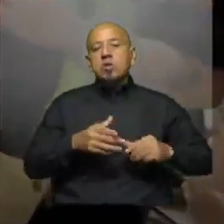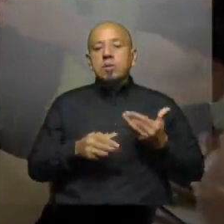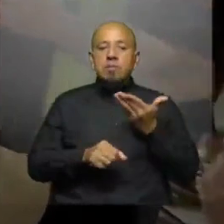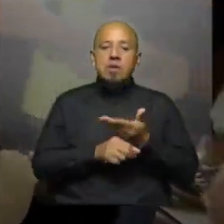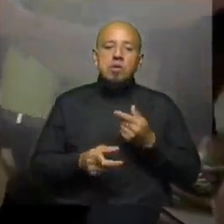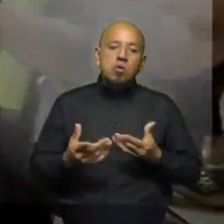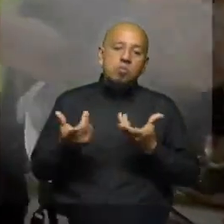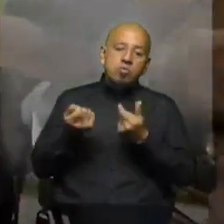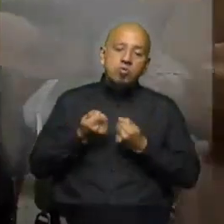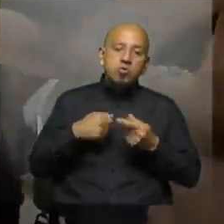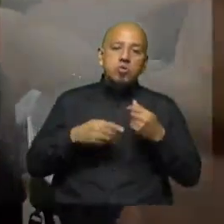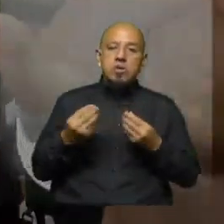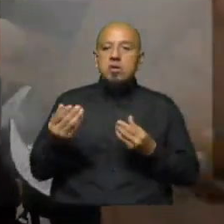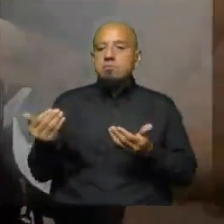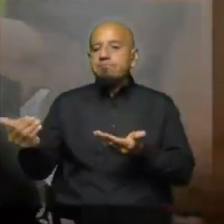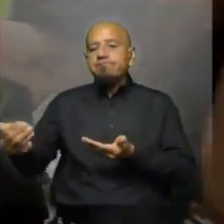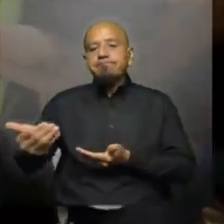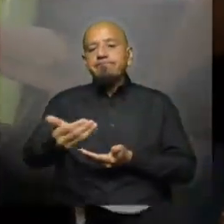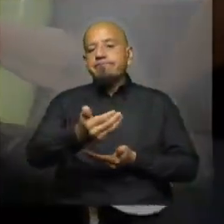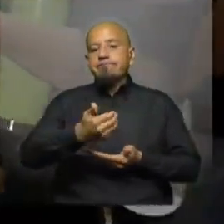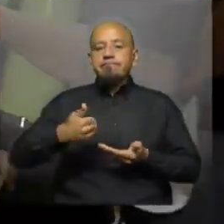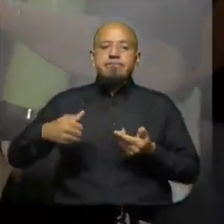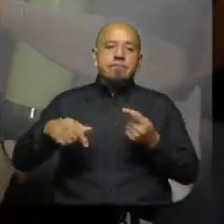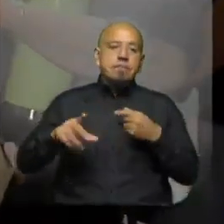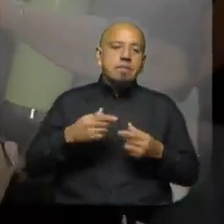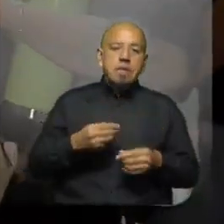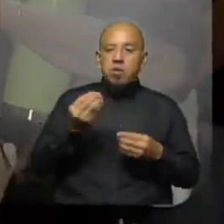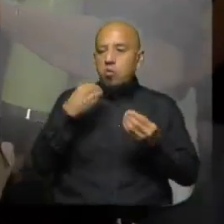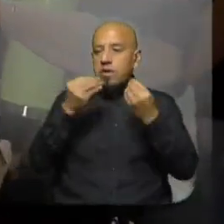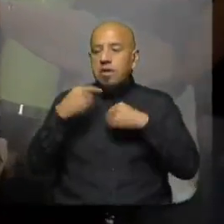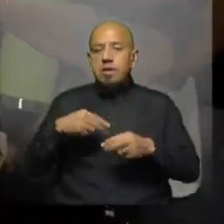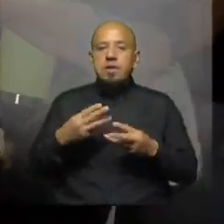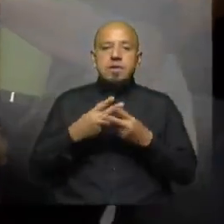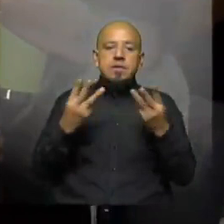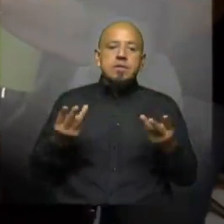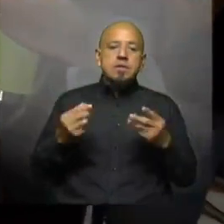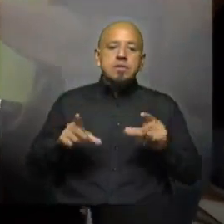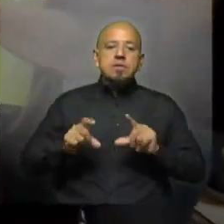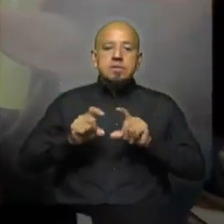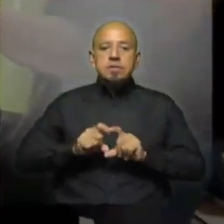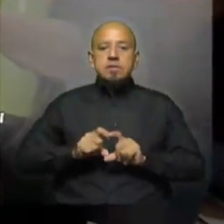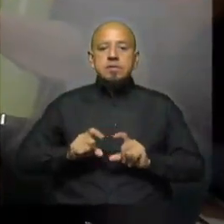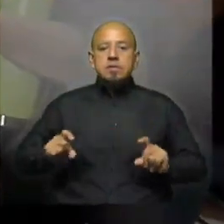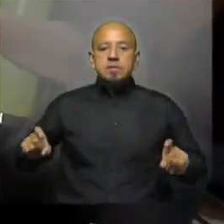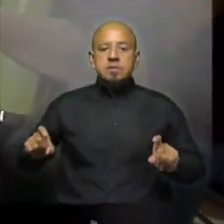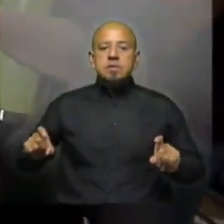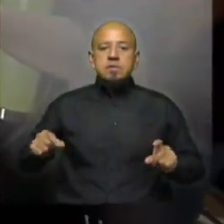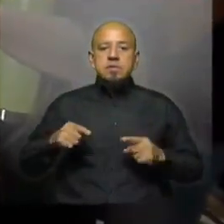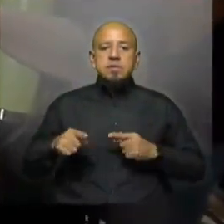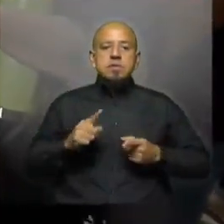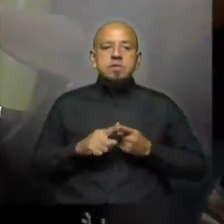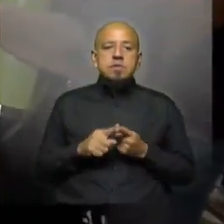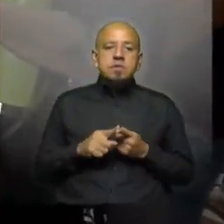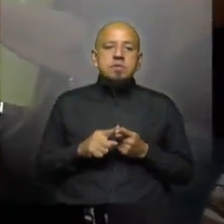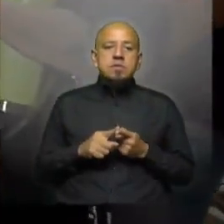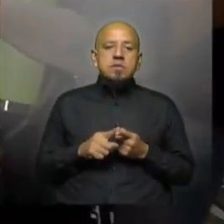solicitando apoyo de alimentos, útiles escolares, todo lo que ustedes quieran. Acá en el Zócalo van a estar encontrando el número de contacto y es una olla